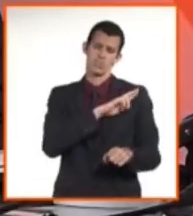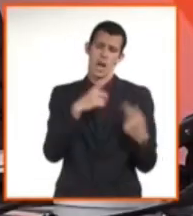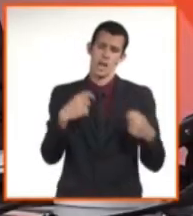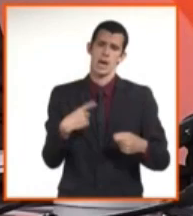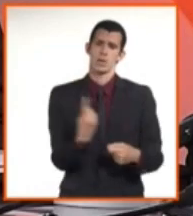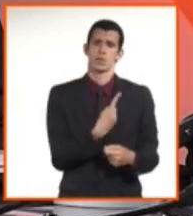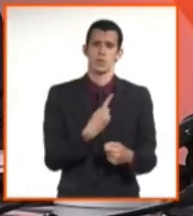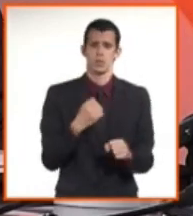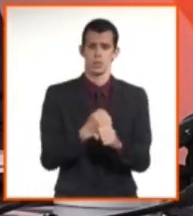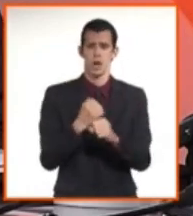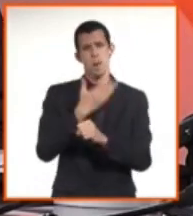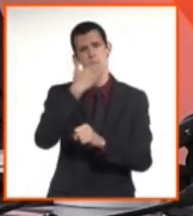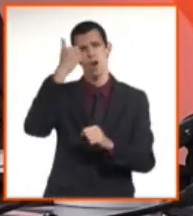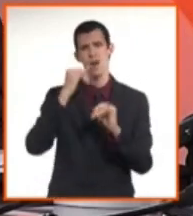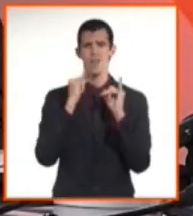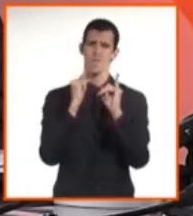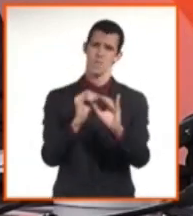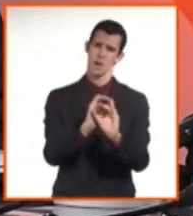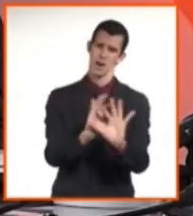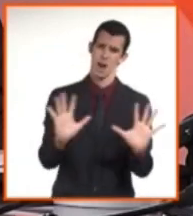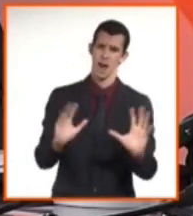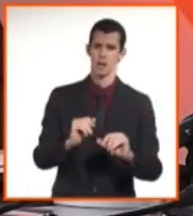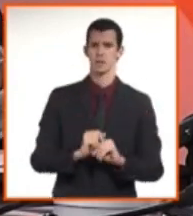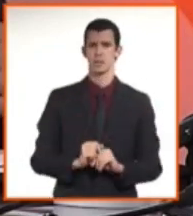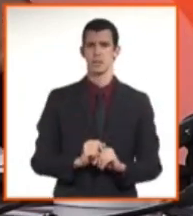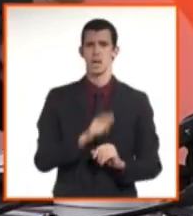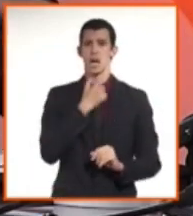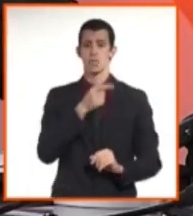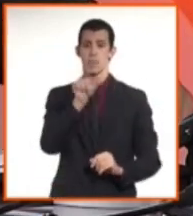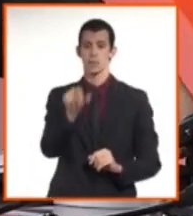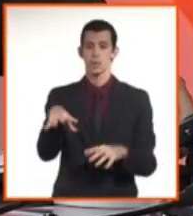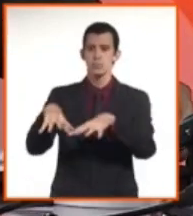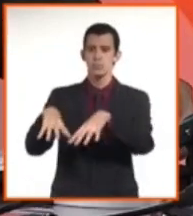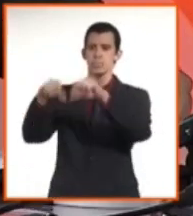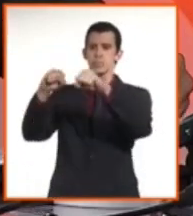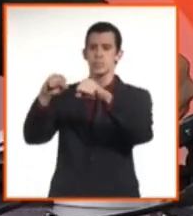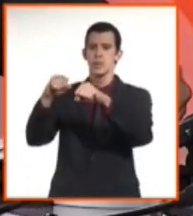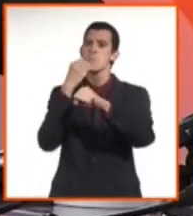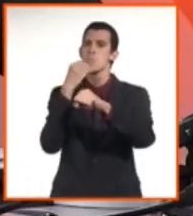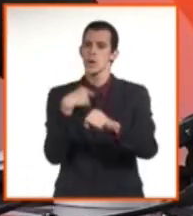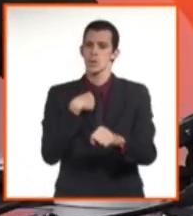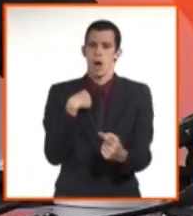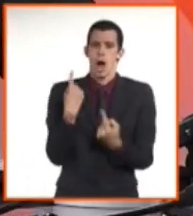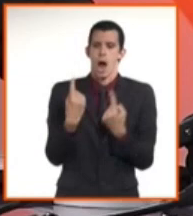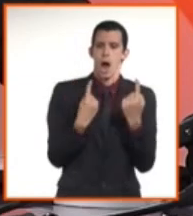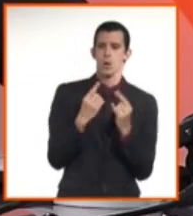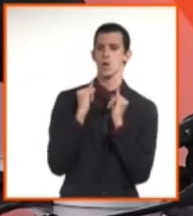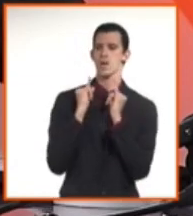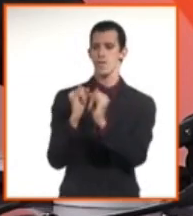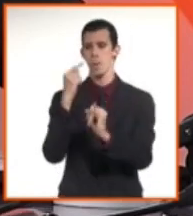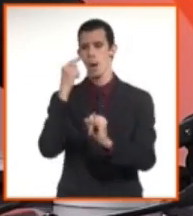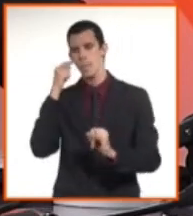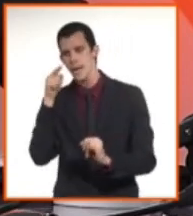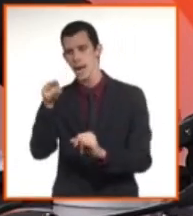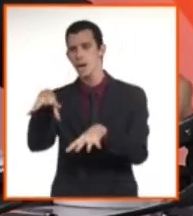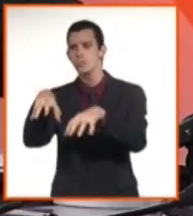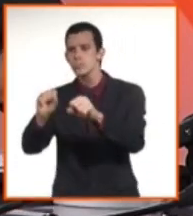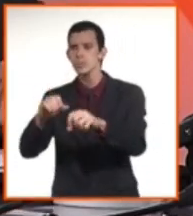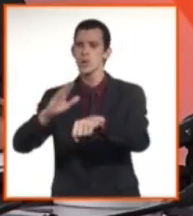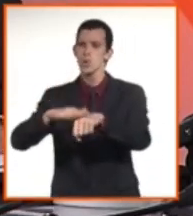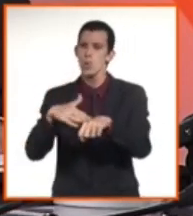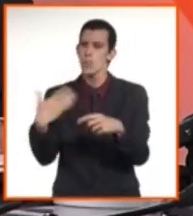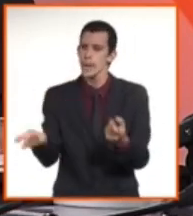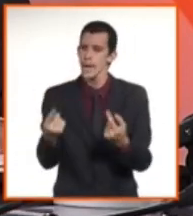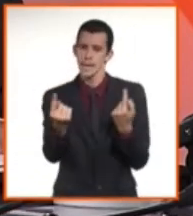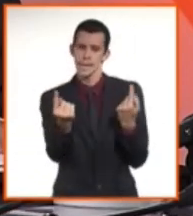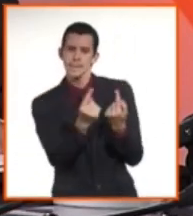supuesto, también que haya malentendidos o que haya otras afectaciones mayores. Falta